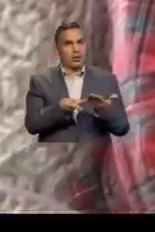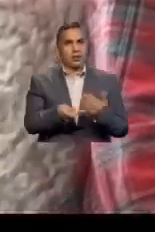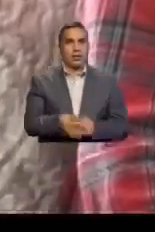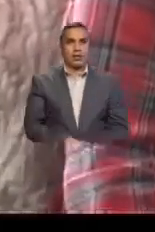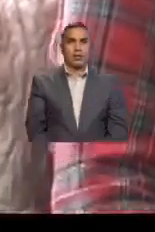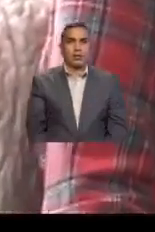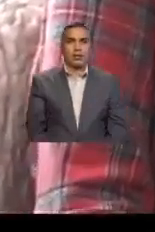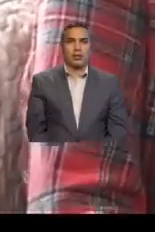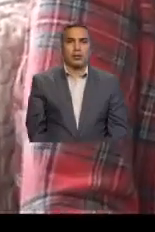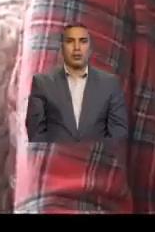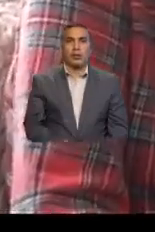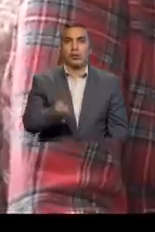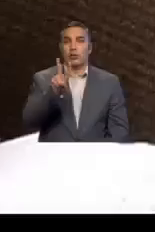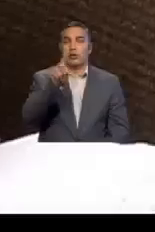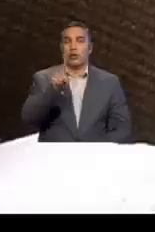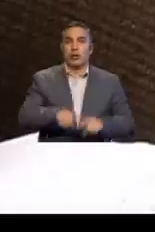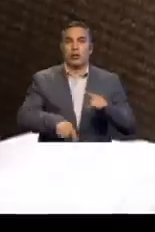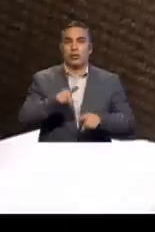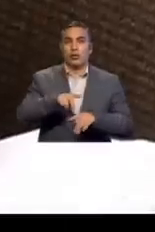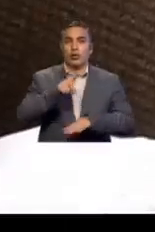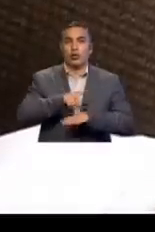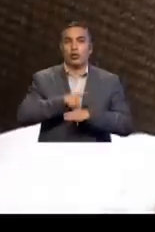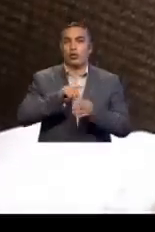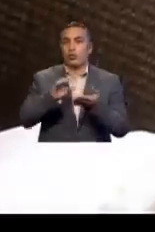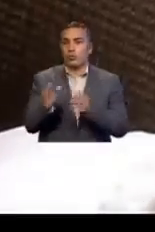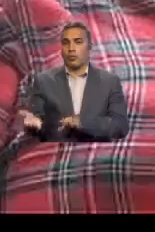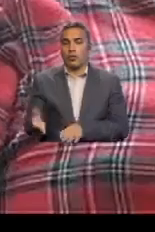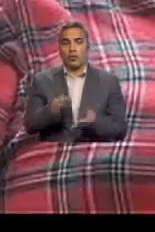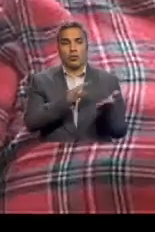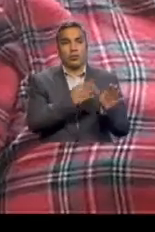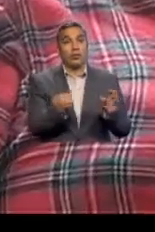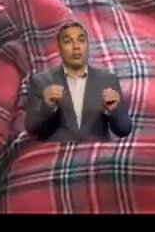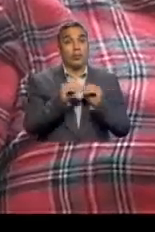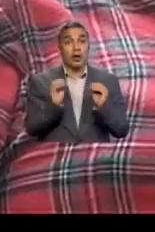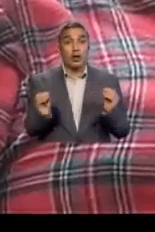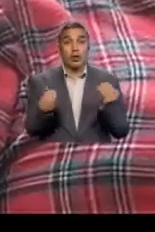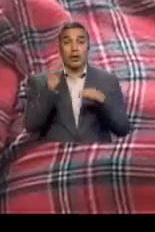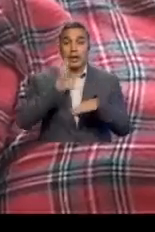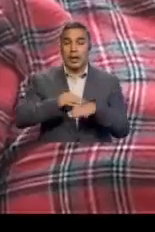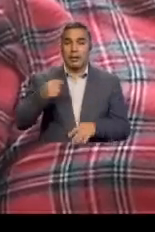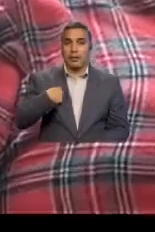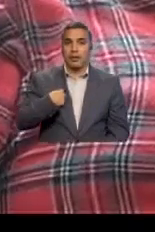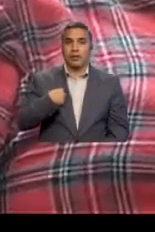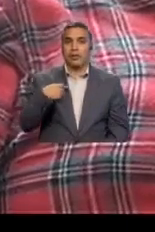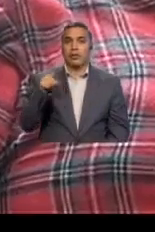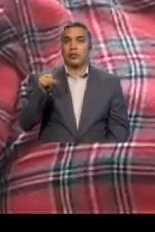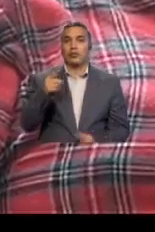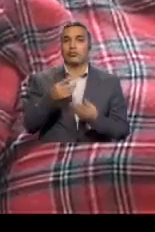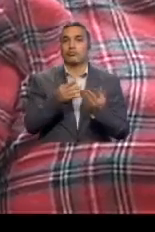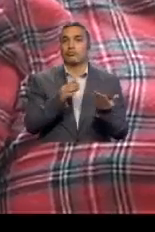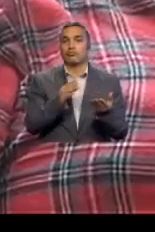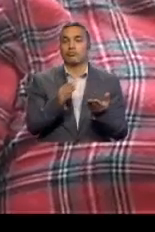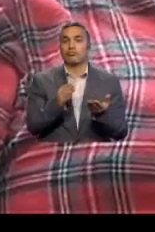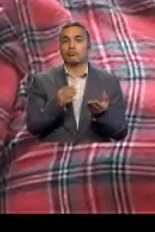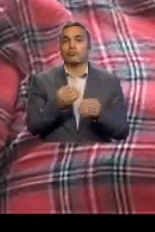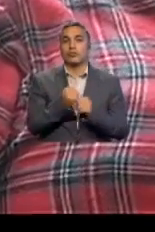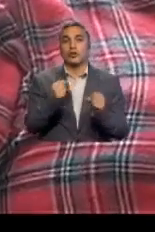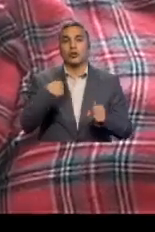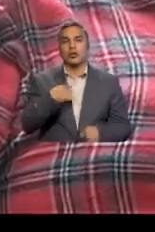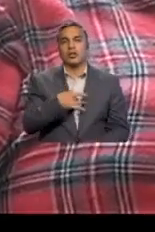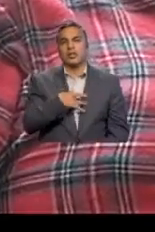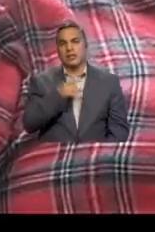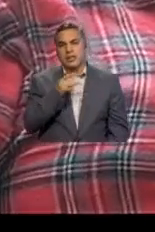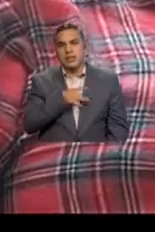pérdida de 2 compañeros médicos, mucho más jóvenes que yo, que no salieron. Siento un dolor